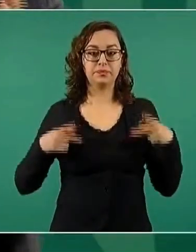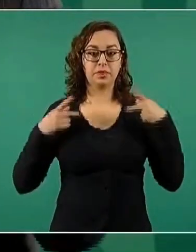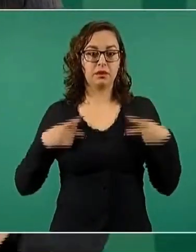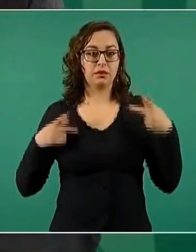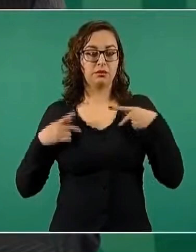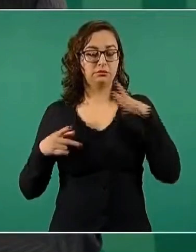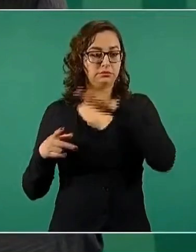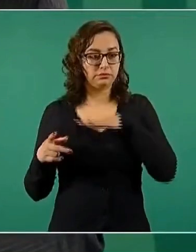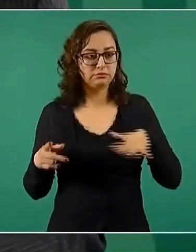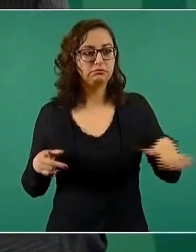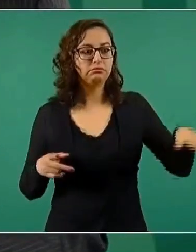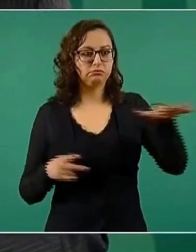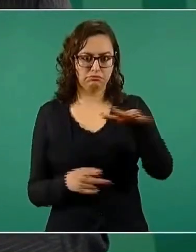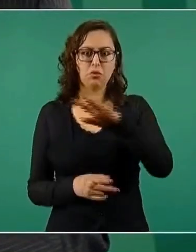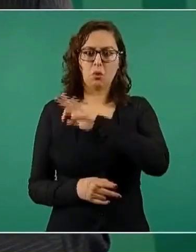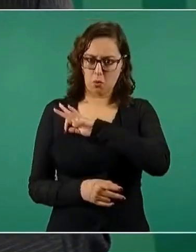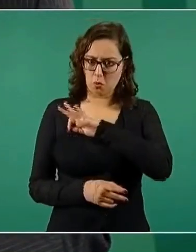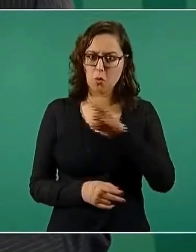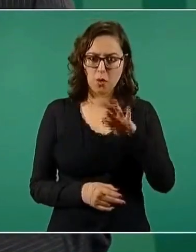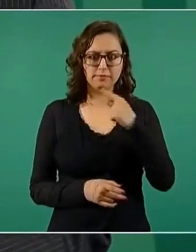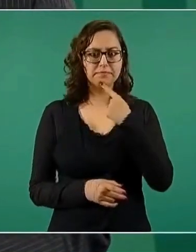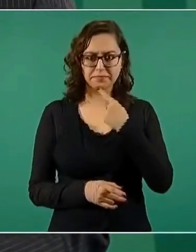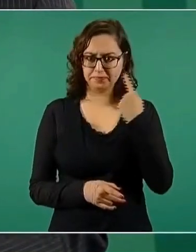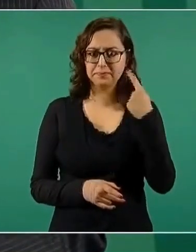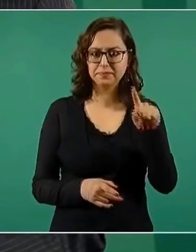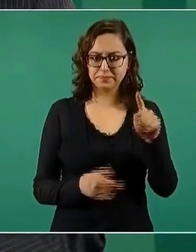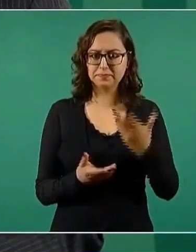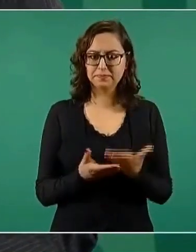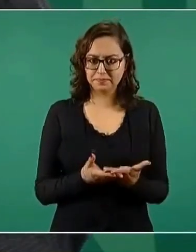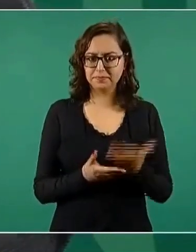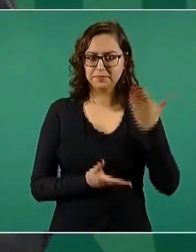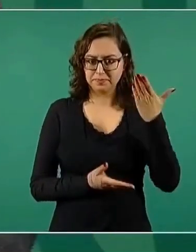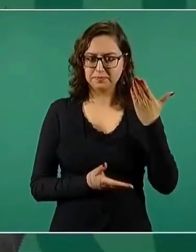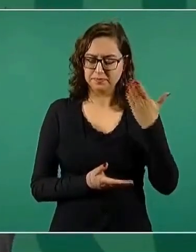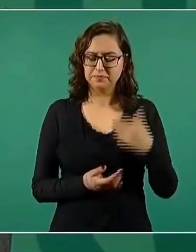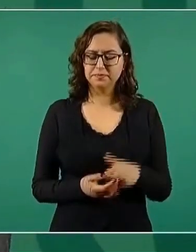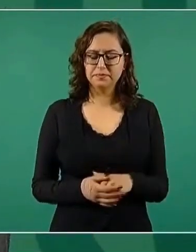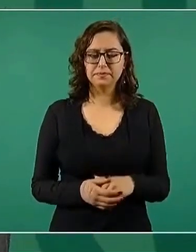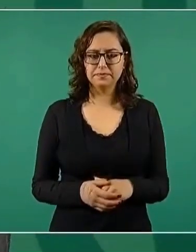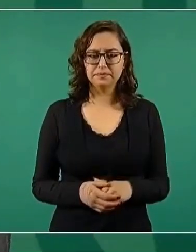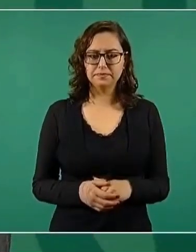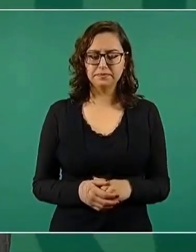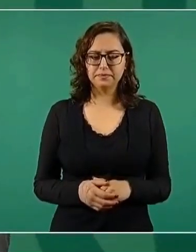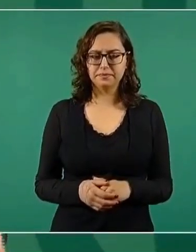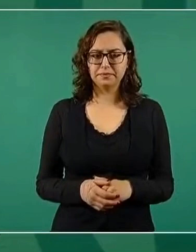pueden acudir a las instancias que existen